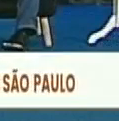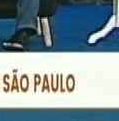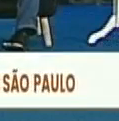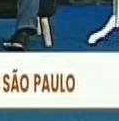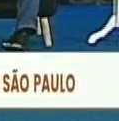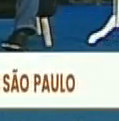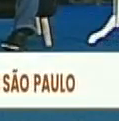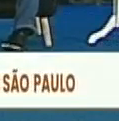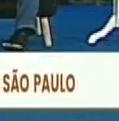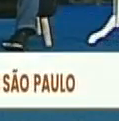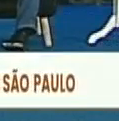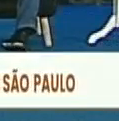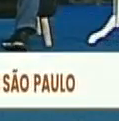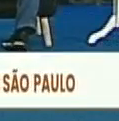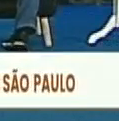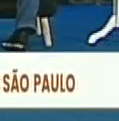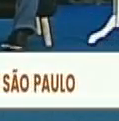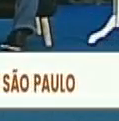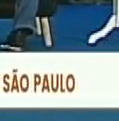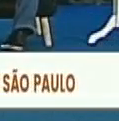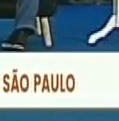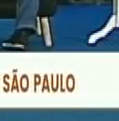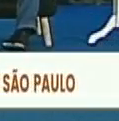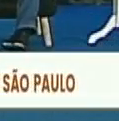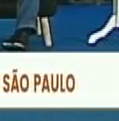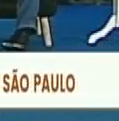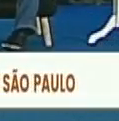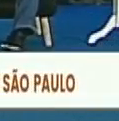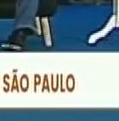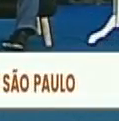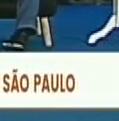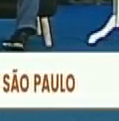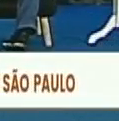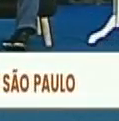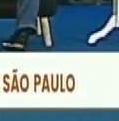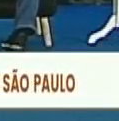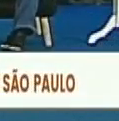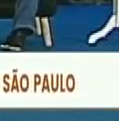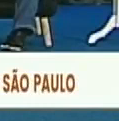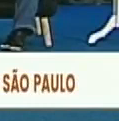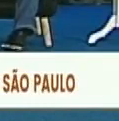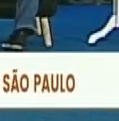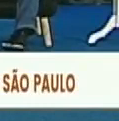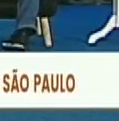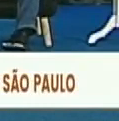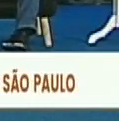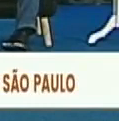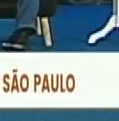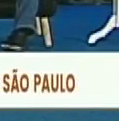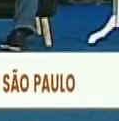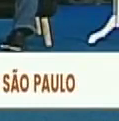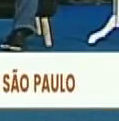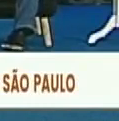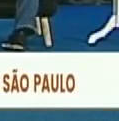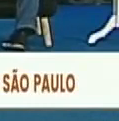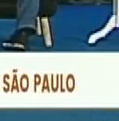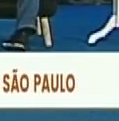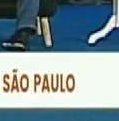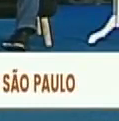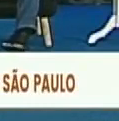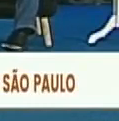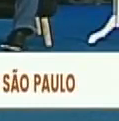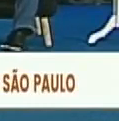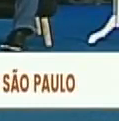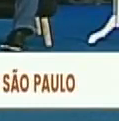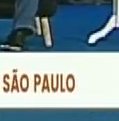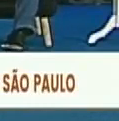crear el Partido Socialista Unido de Venezuela, veníamos ya nosotros de una experiencia de un partido que fue el primer partido de la revolución,